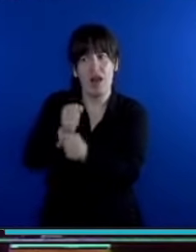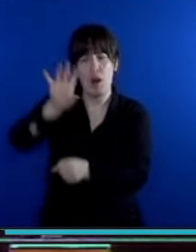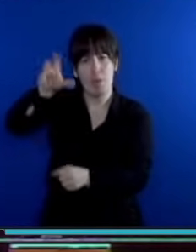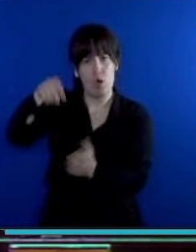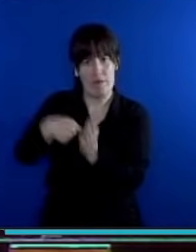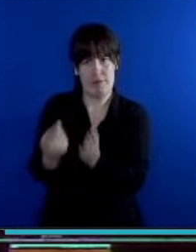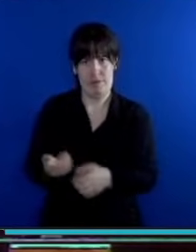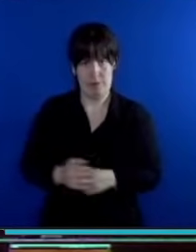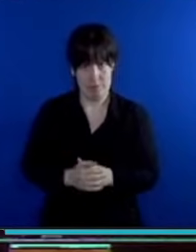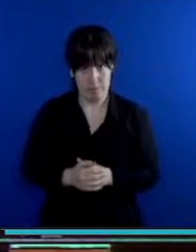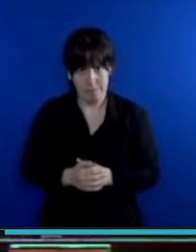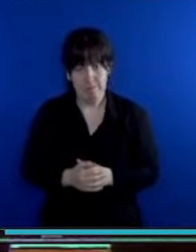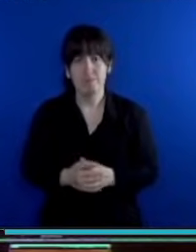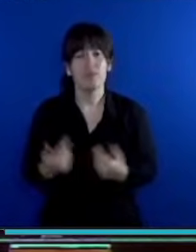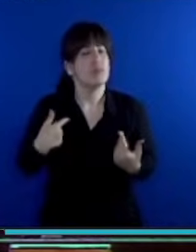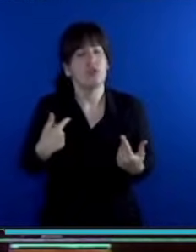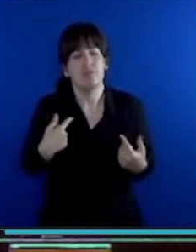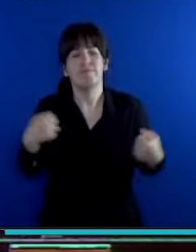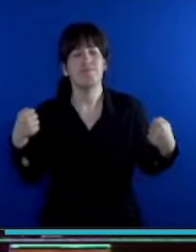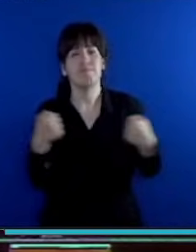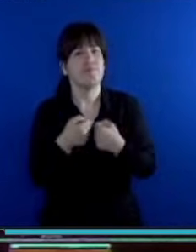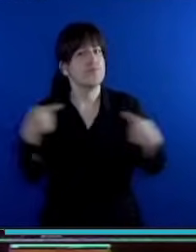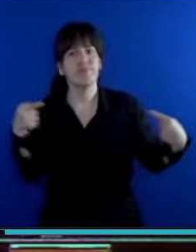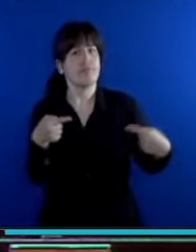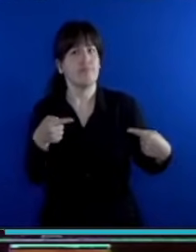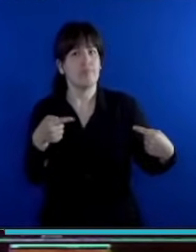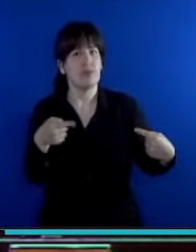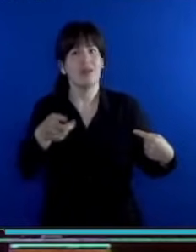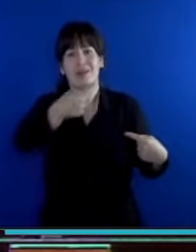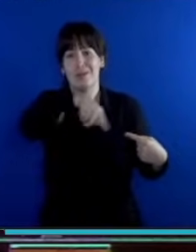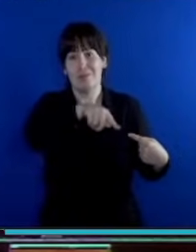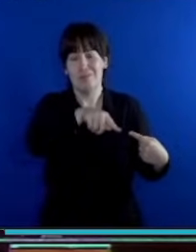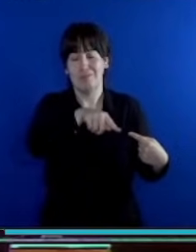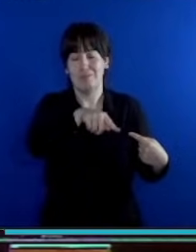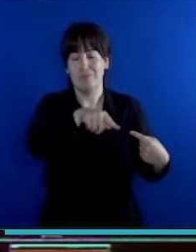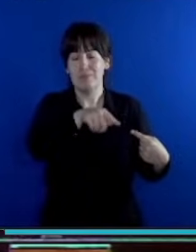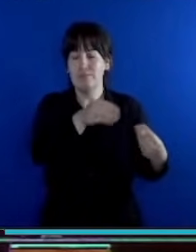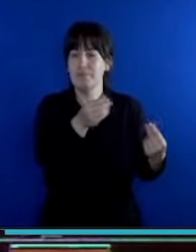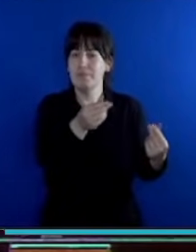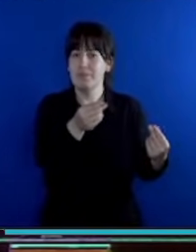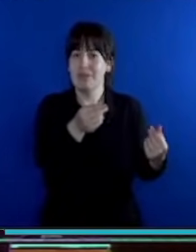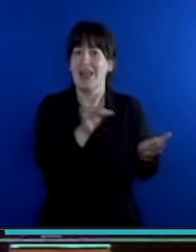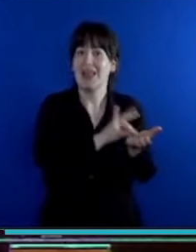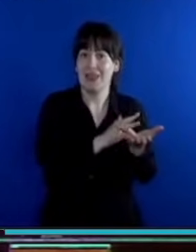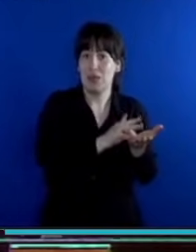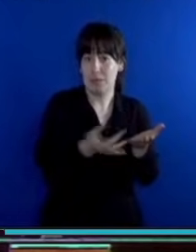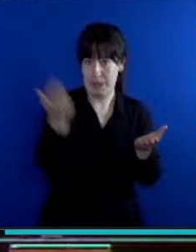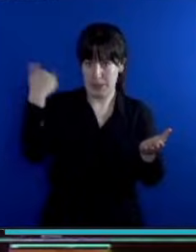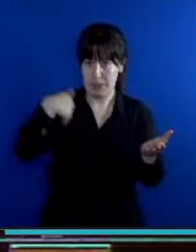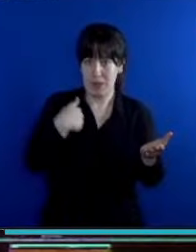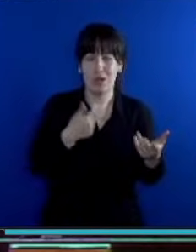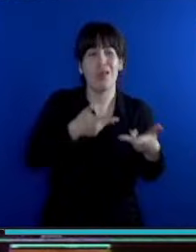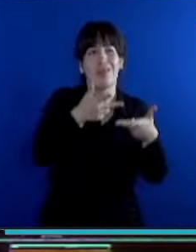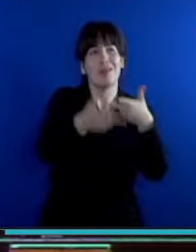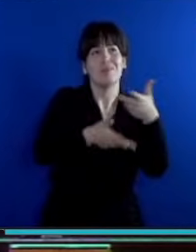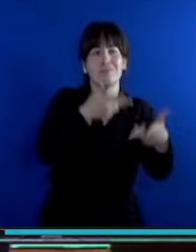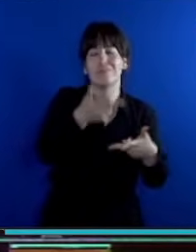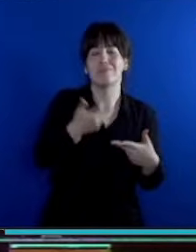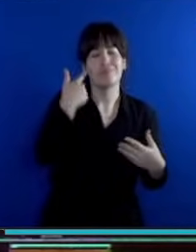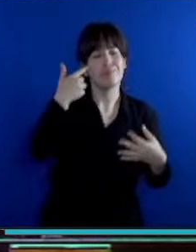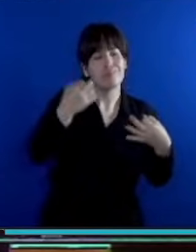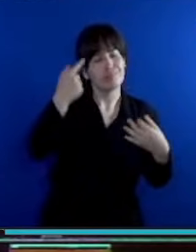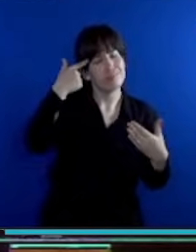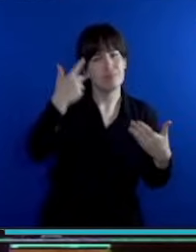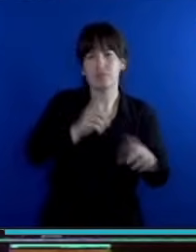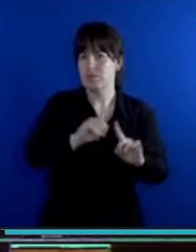provincia. Disiento enormemente del diagnóstico que hizo el diputado propinante porque